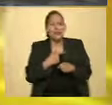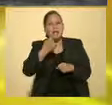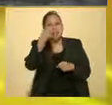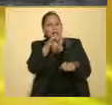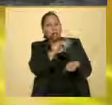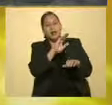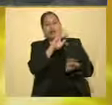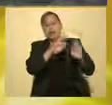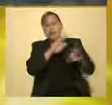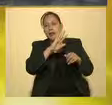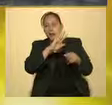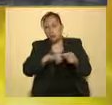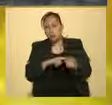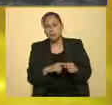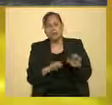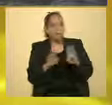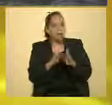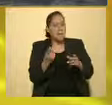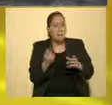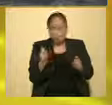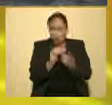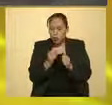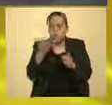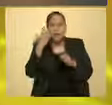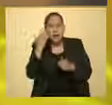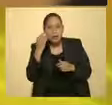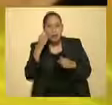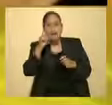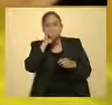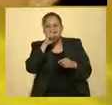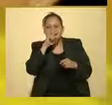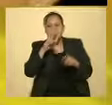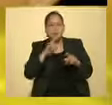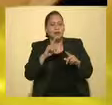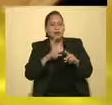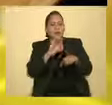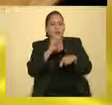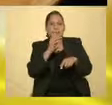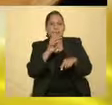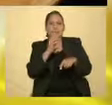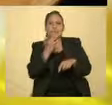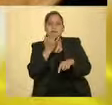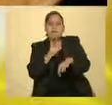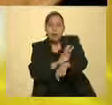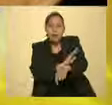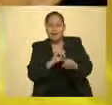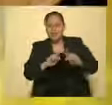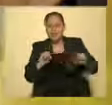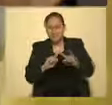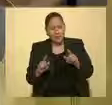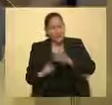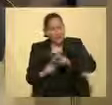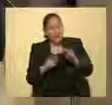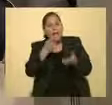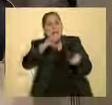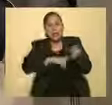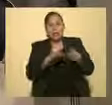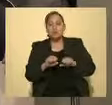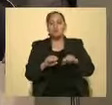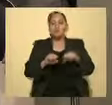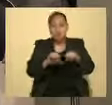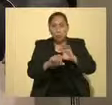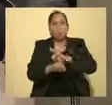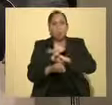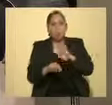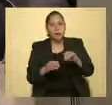de artículos para mascotas. Puedes entrar con el perro, con el gato, con el ave, con la iguana. Y la llevas en el carrito. ¿No? O sea, es